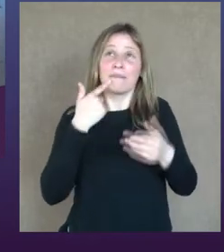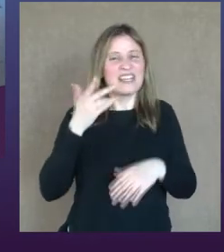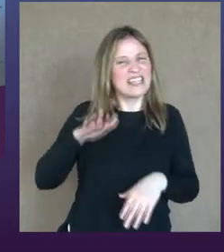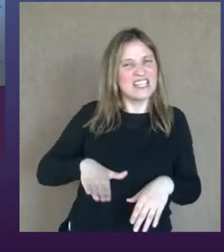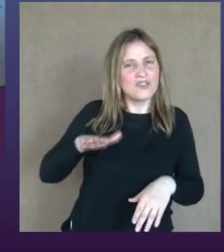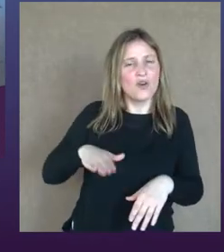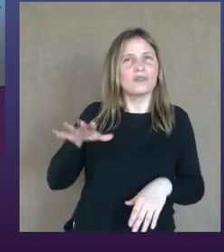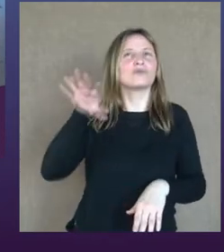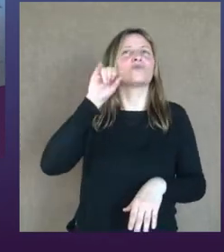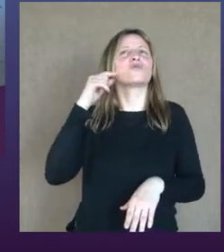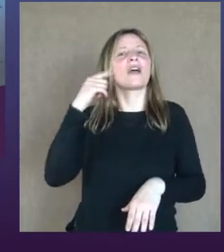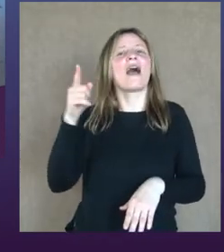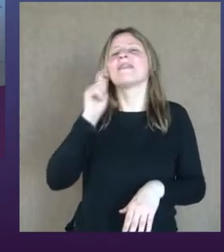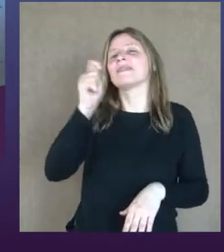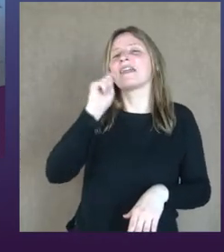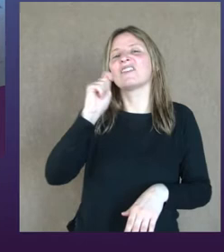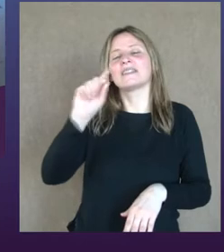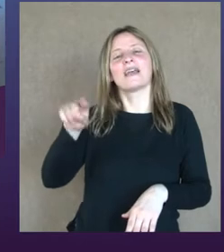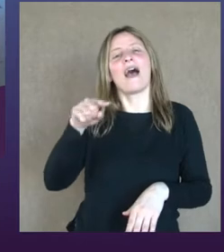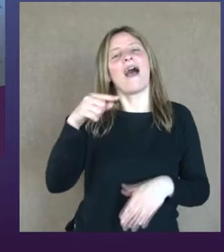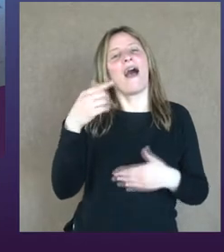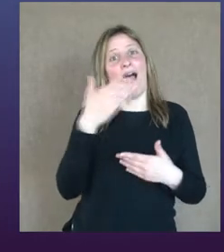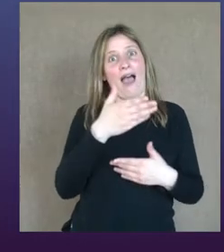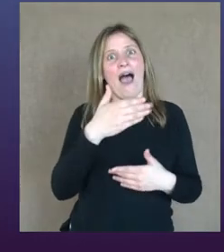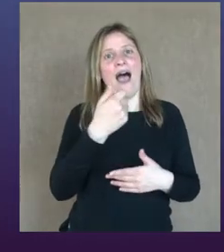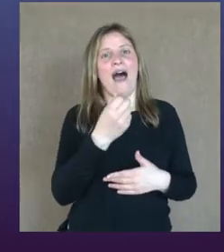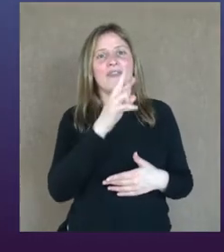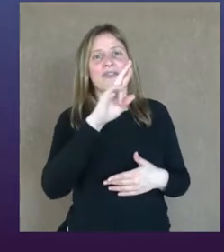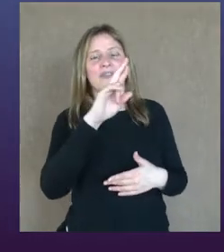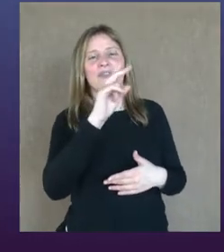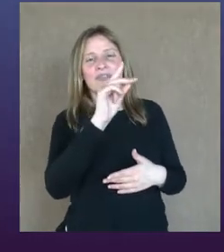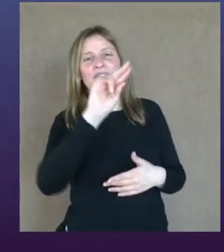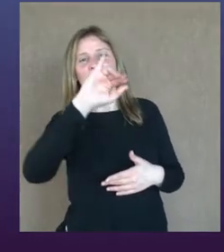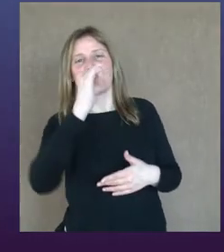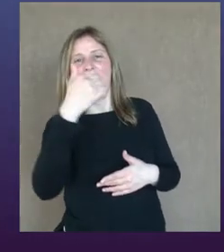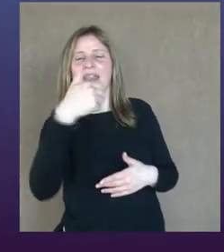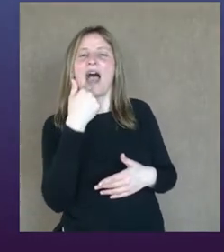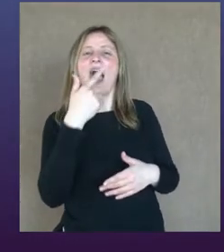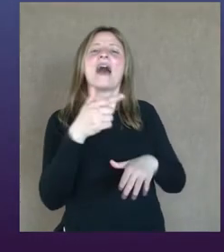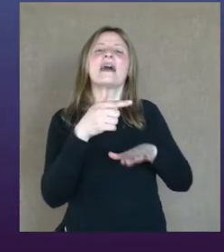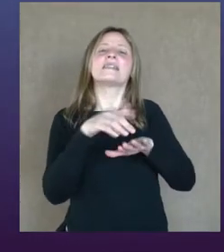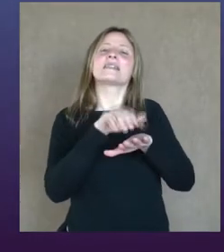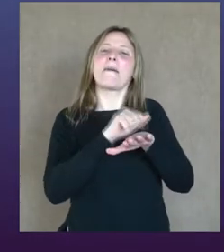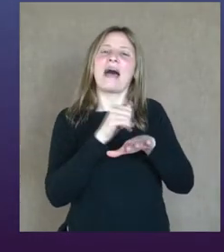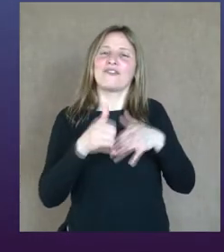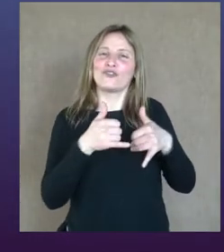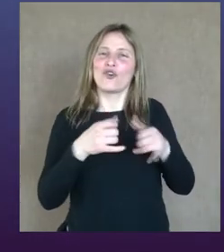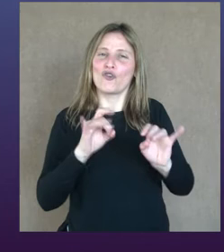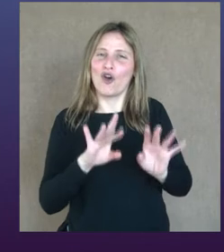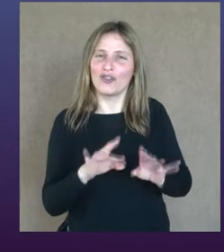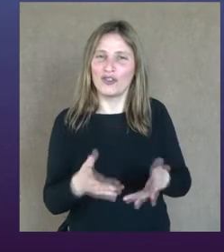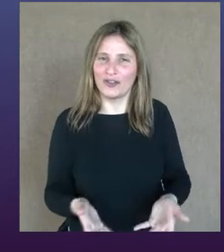cuando somos niños, y yo escuchaba en una entrevista, Verónica, Adriana, que te hicieron, es que empezabas cantando Zapatos Rotos para tu familia,